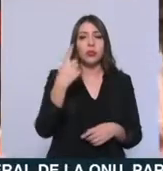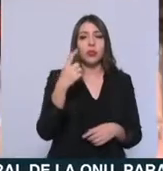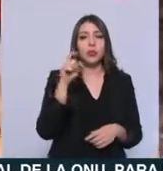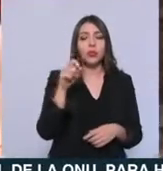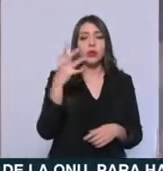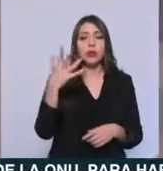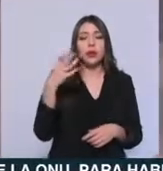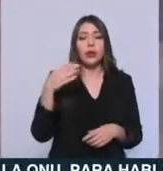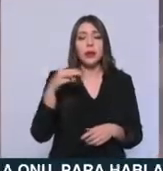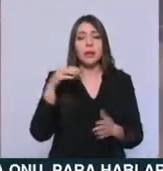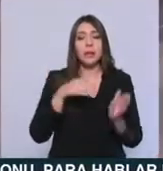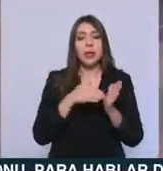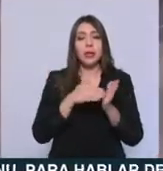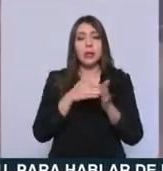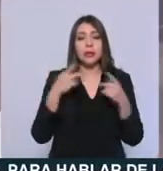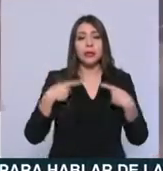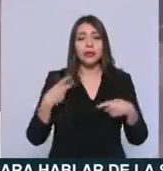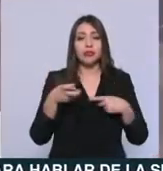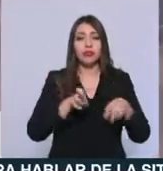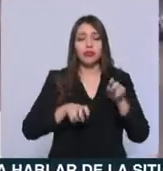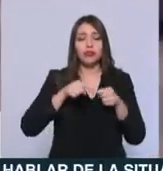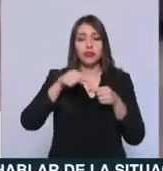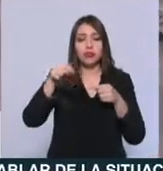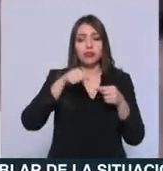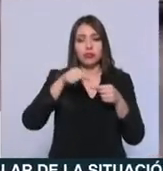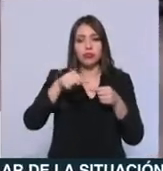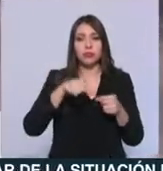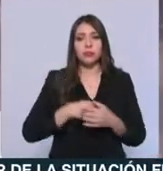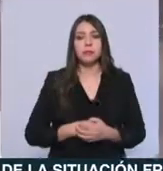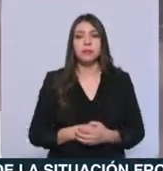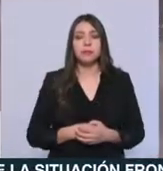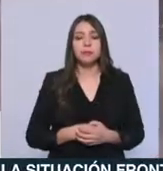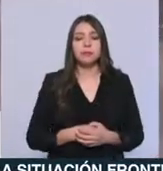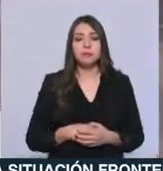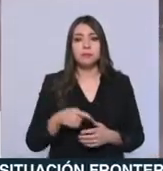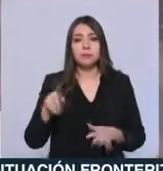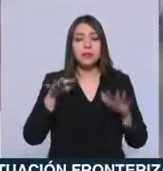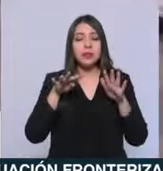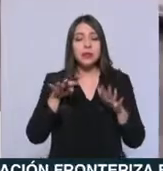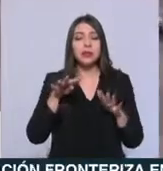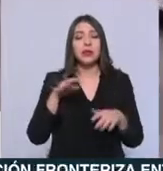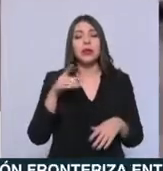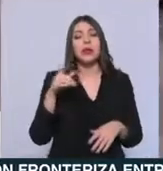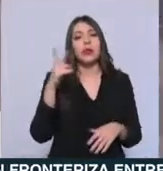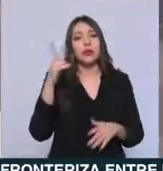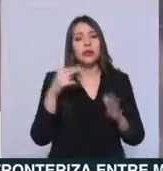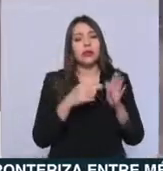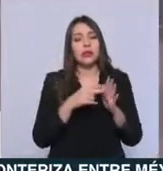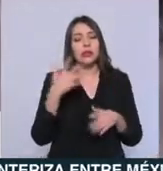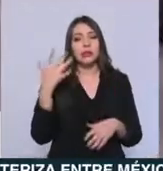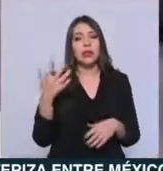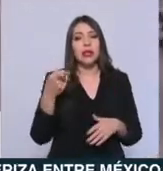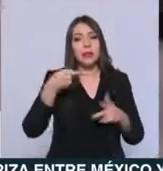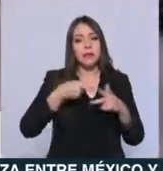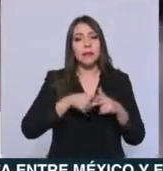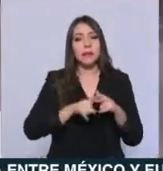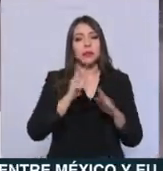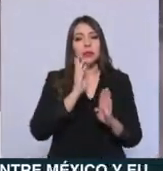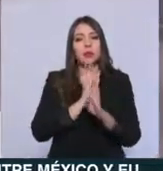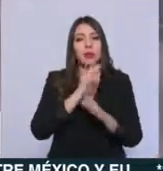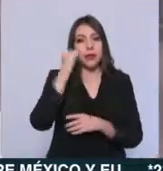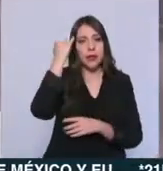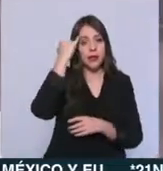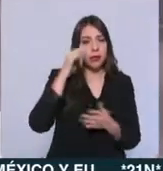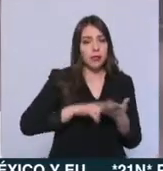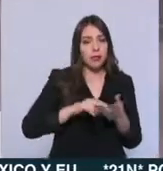de personas. El 19 de junio de 2005 inició operaciones la línea 1 del Metrobús, de Indios Verdes a